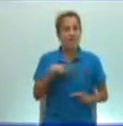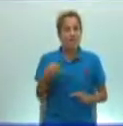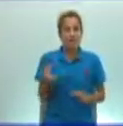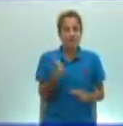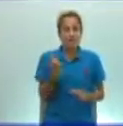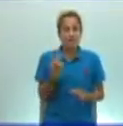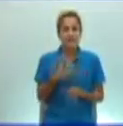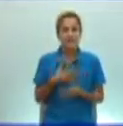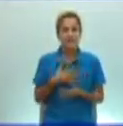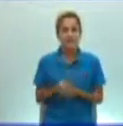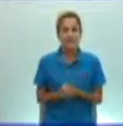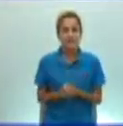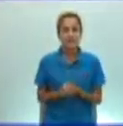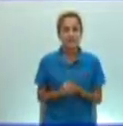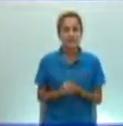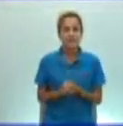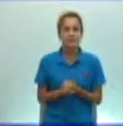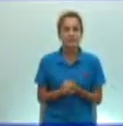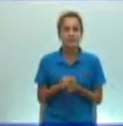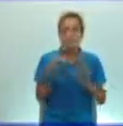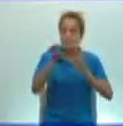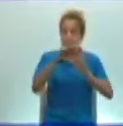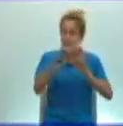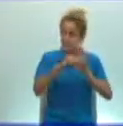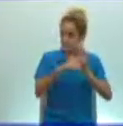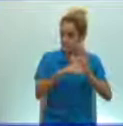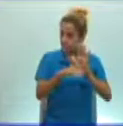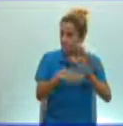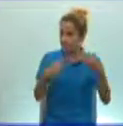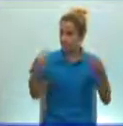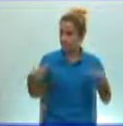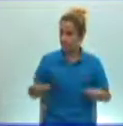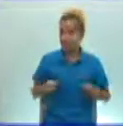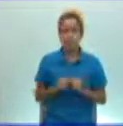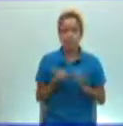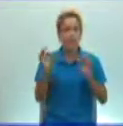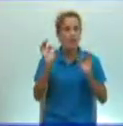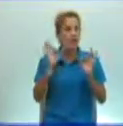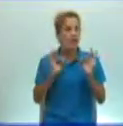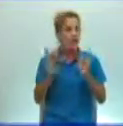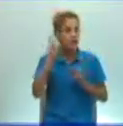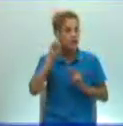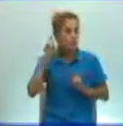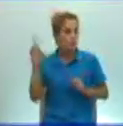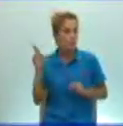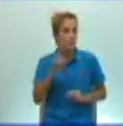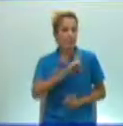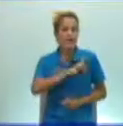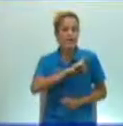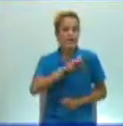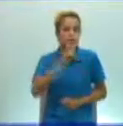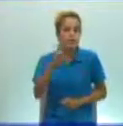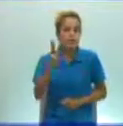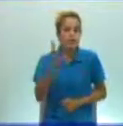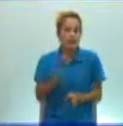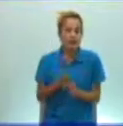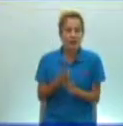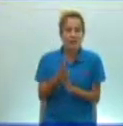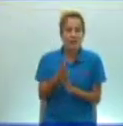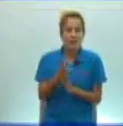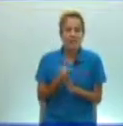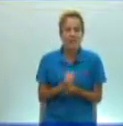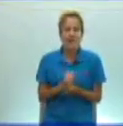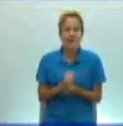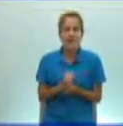mismo. Sigue cumpliendo con las medidas establecidas. Recuerda, responsabilidad y disciplina son